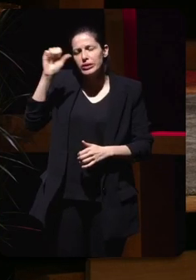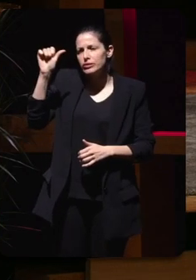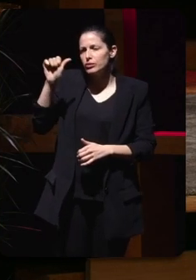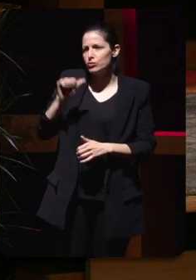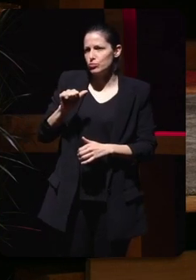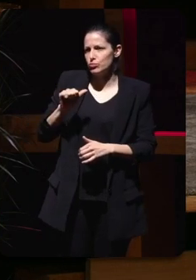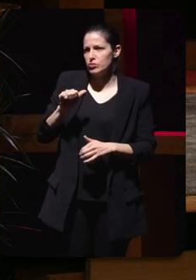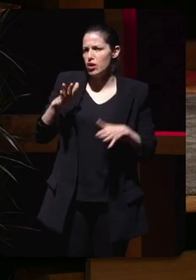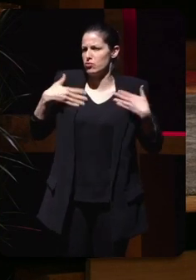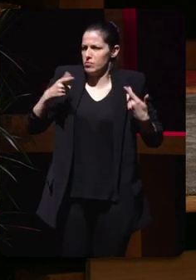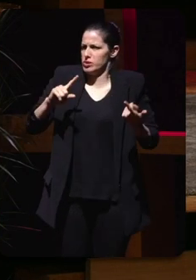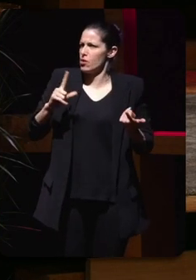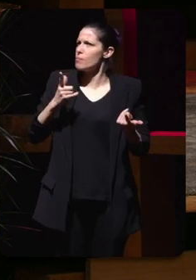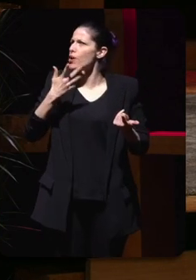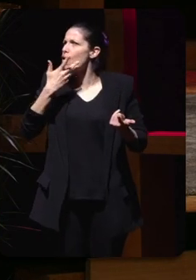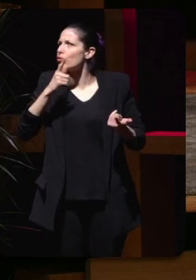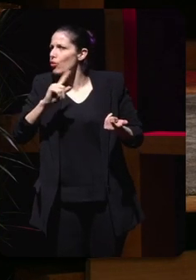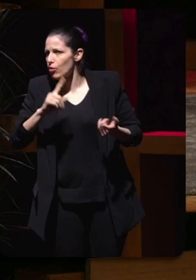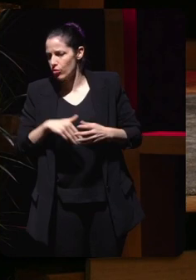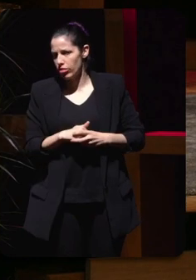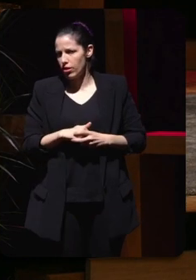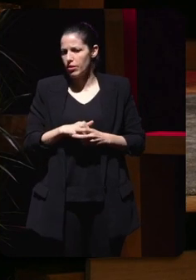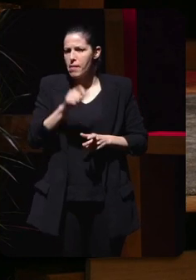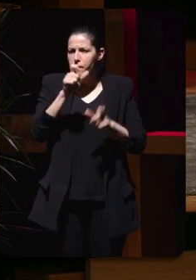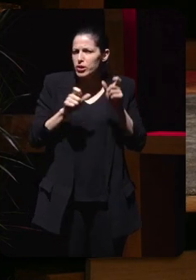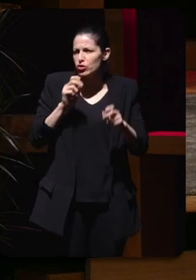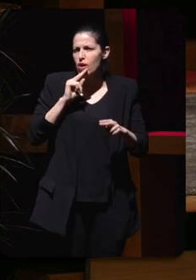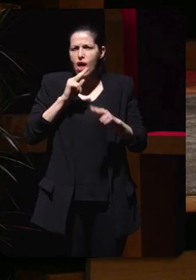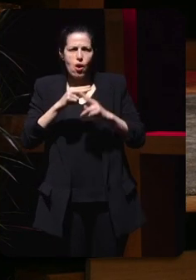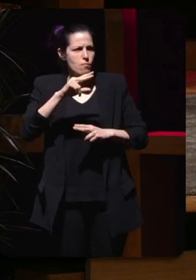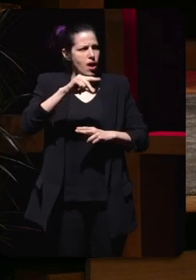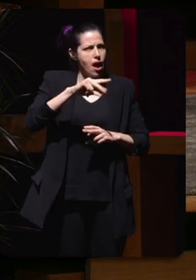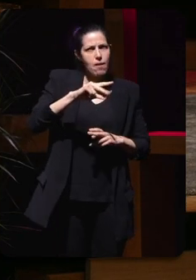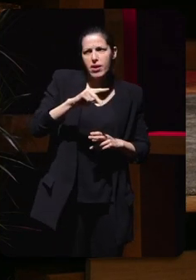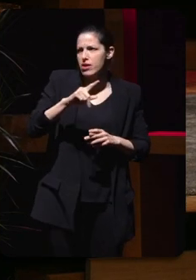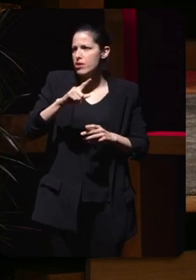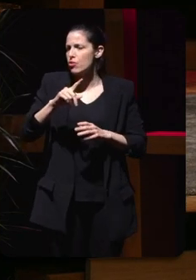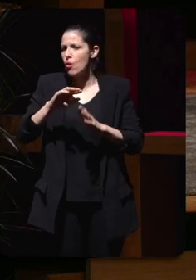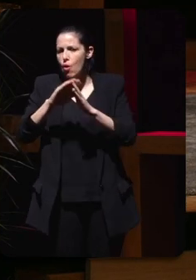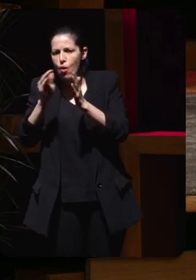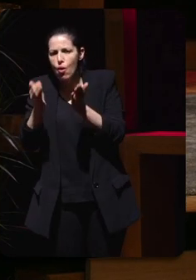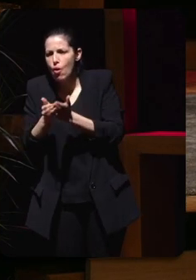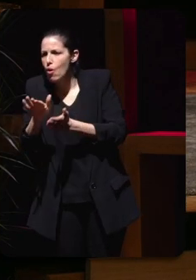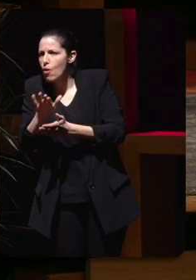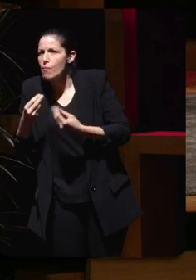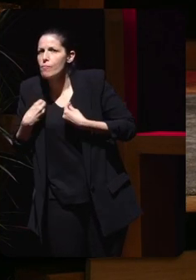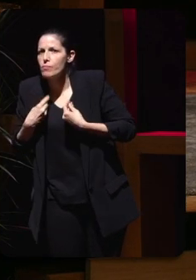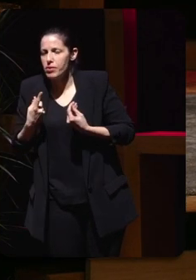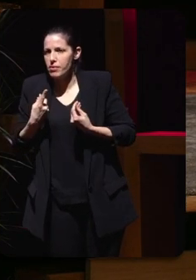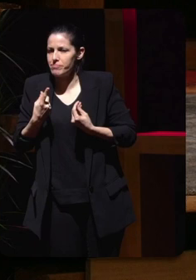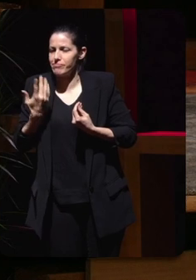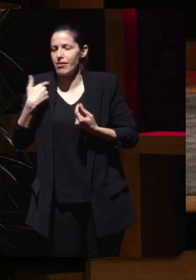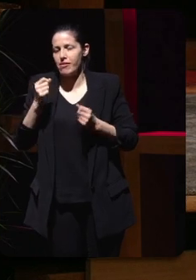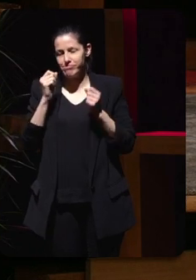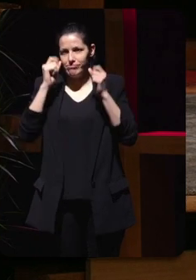no conocíais, ¿no? Y desde luego a personas a las que no le poníais nombre y apellido ni las ubicabais en un mapa del mundo. Y a mí me hacías pensar todo el tiempo